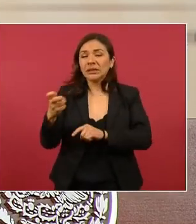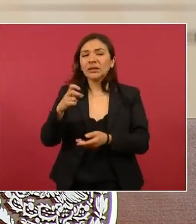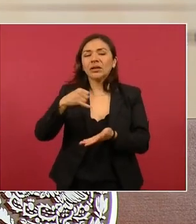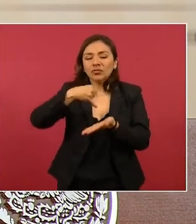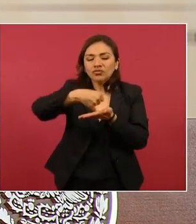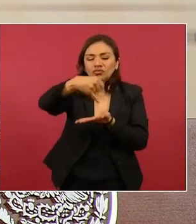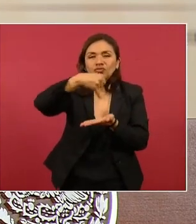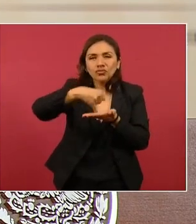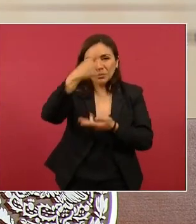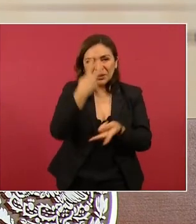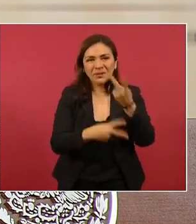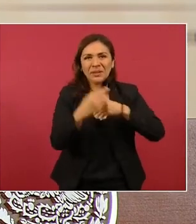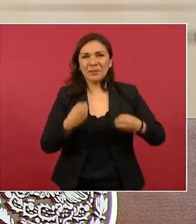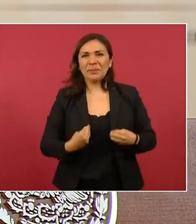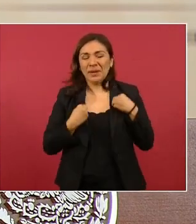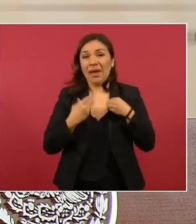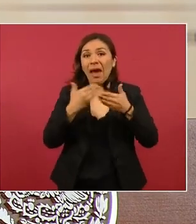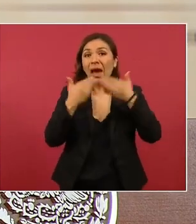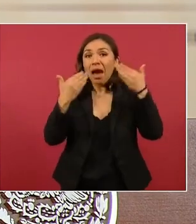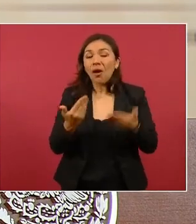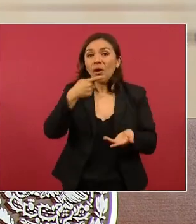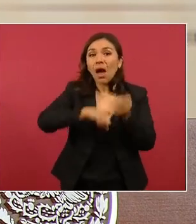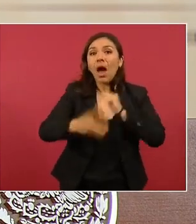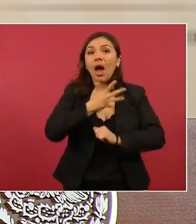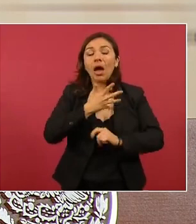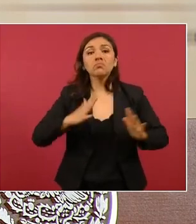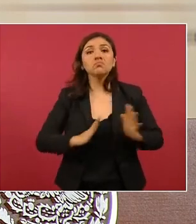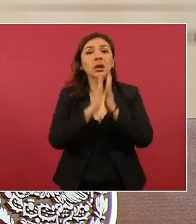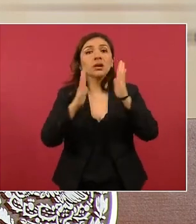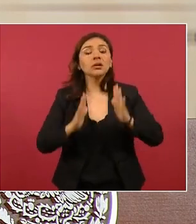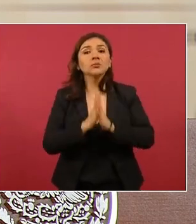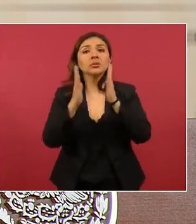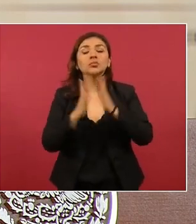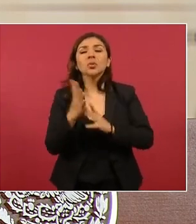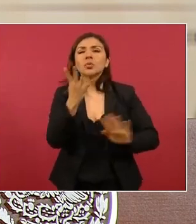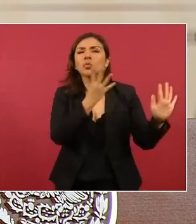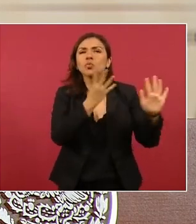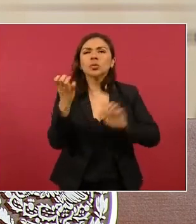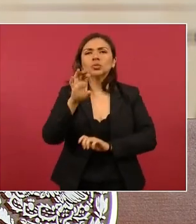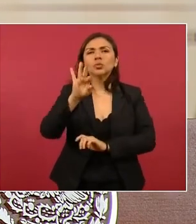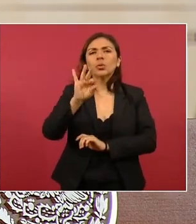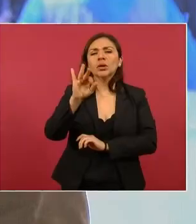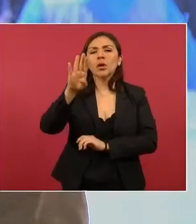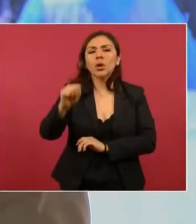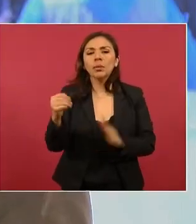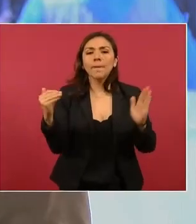Vida, actualmente están participando